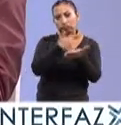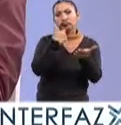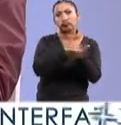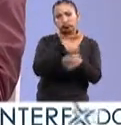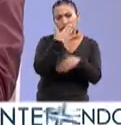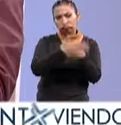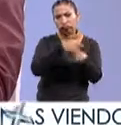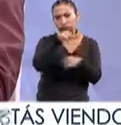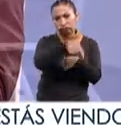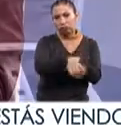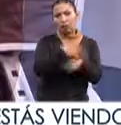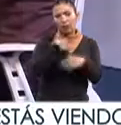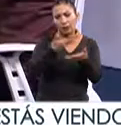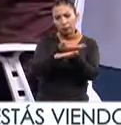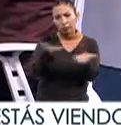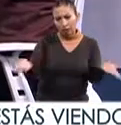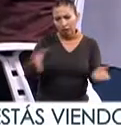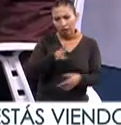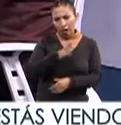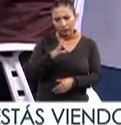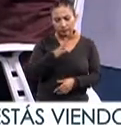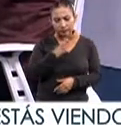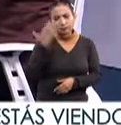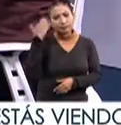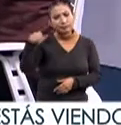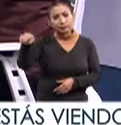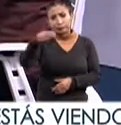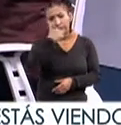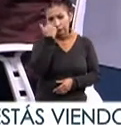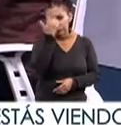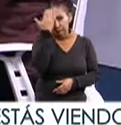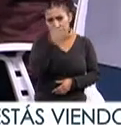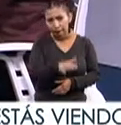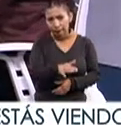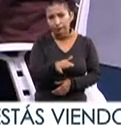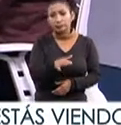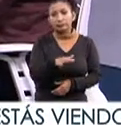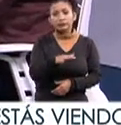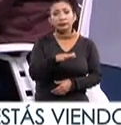con nosotros, les pueden ofrecer, ¿no? Que sepan que, bueno,